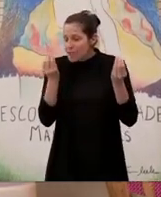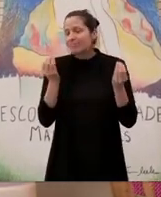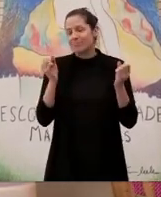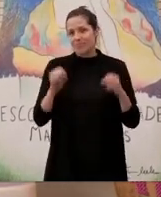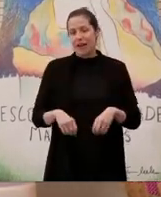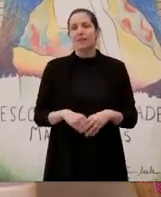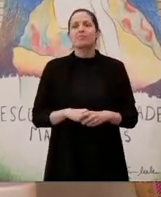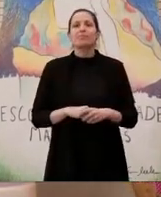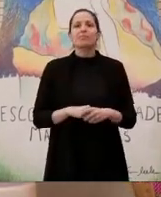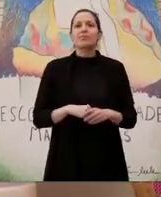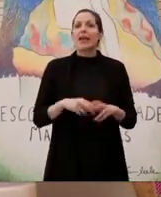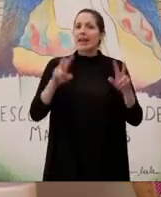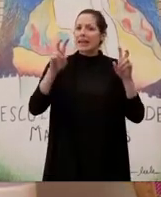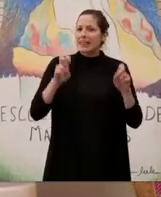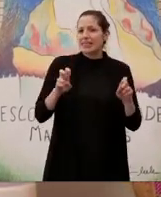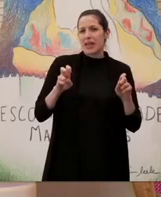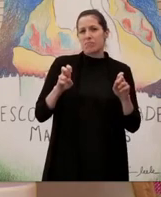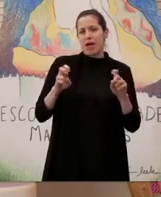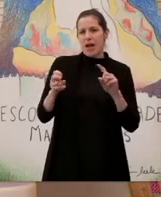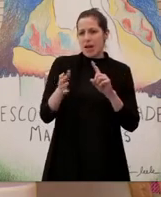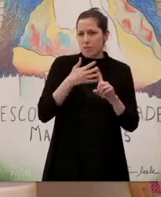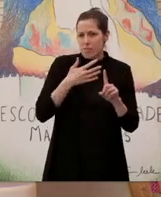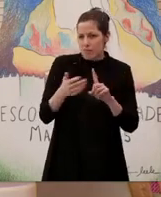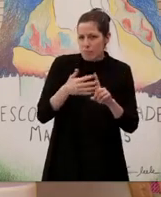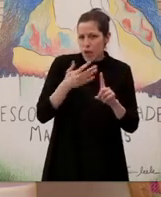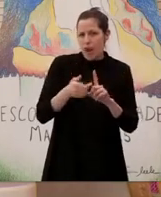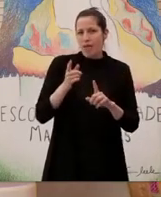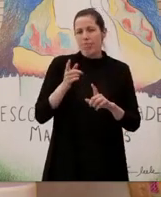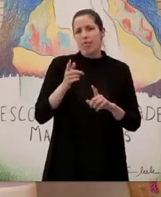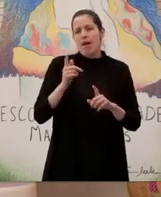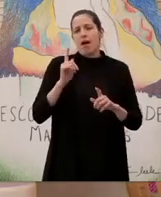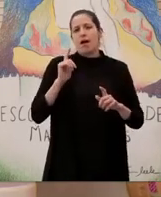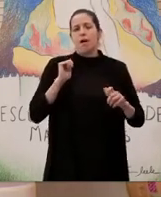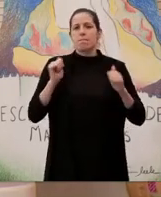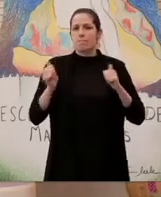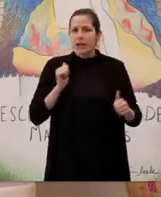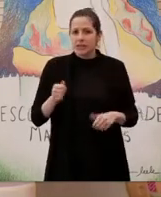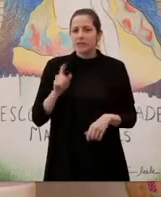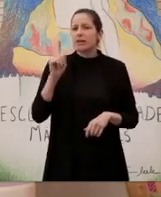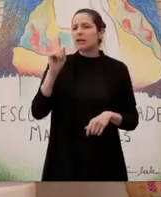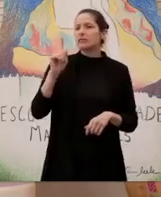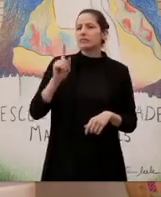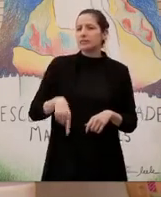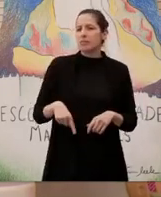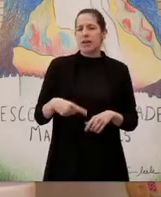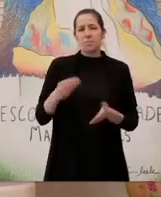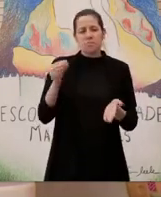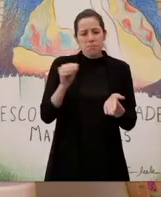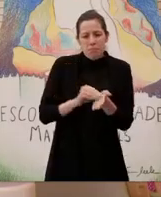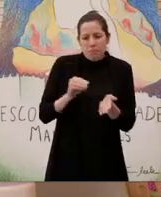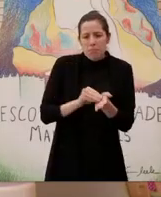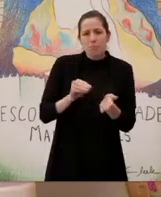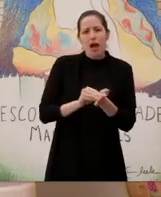sobre las violencias machistas Lamentablemente a cantidad de veces que tenemos que